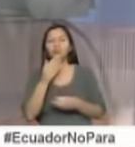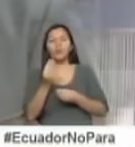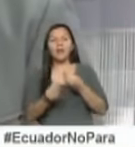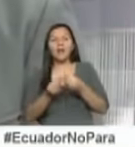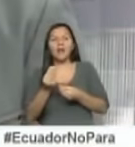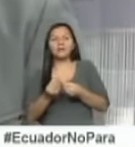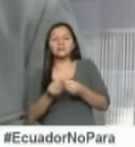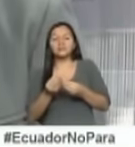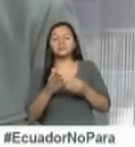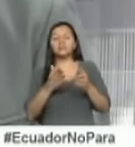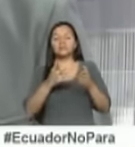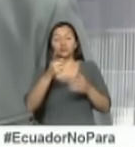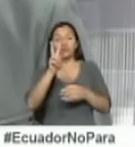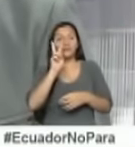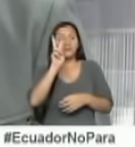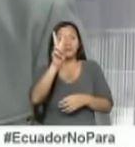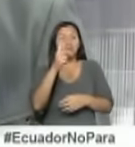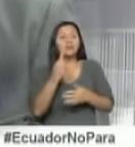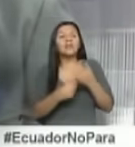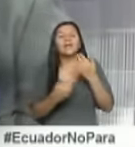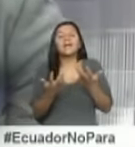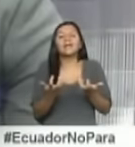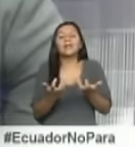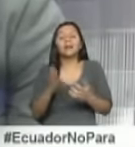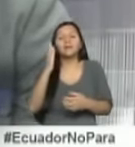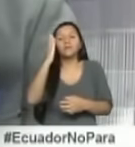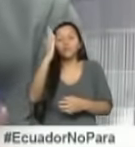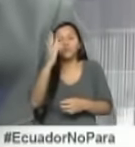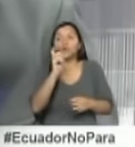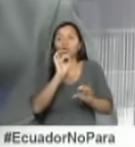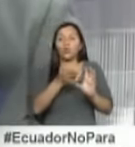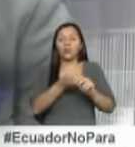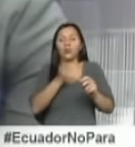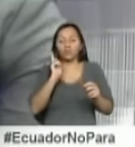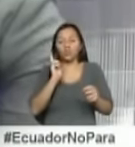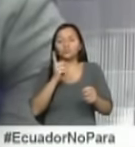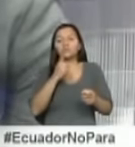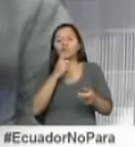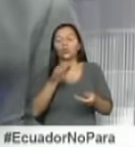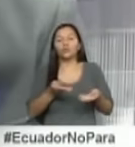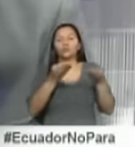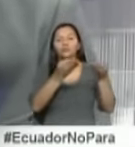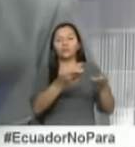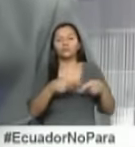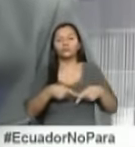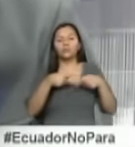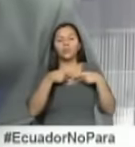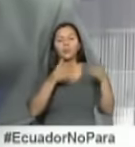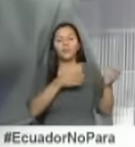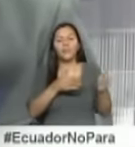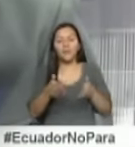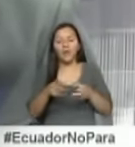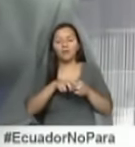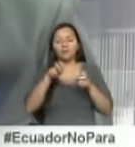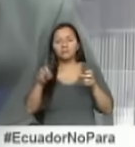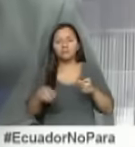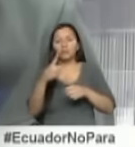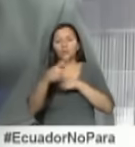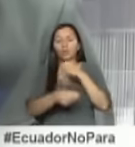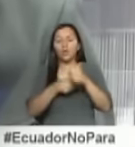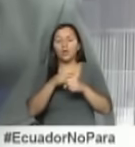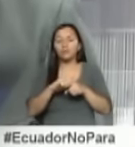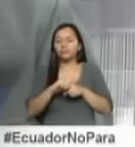ella, la aspiración de Alexandra de retirarse, y si es que se retira tendremos que garantizar un plan de desentrenamiento, un año para que pueda